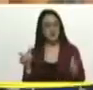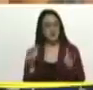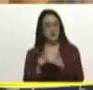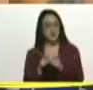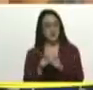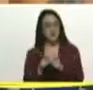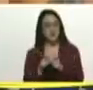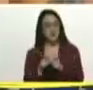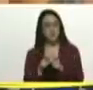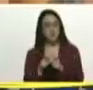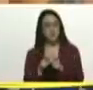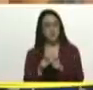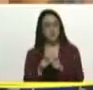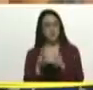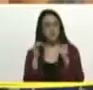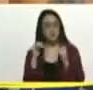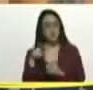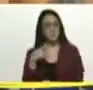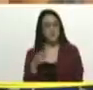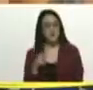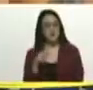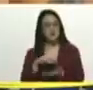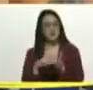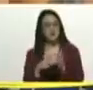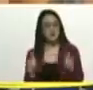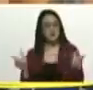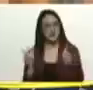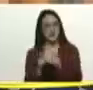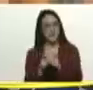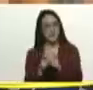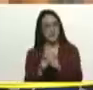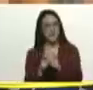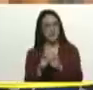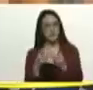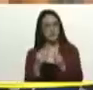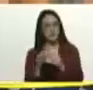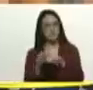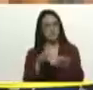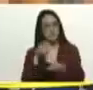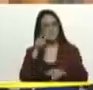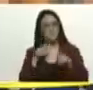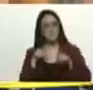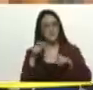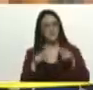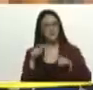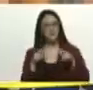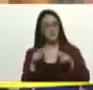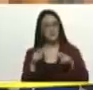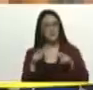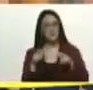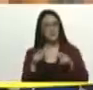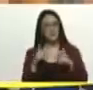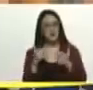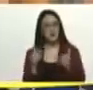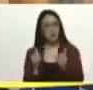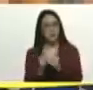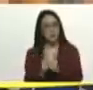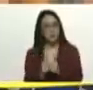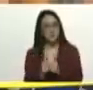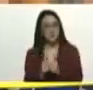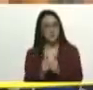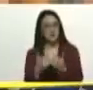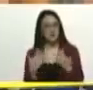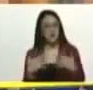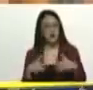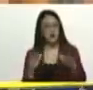se celebrará mañana es un reencuentro de muchas personas que ya han estado juntas,